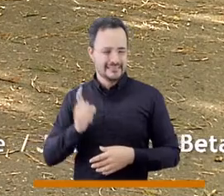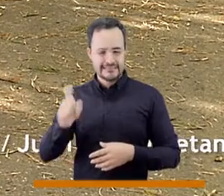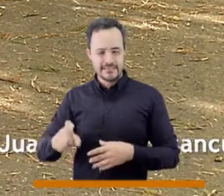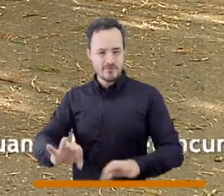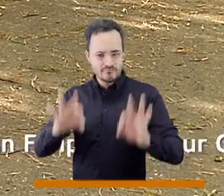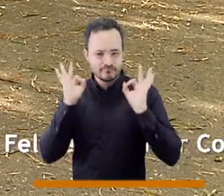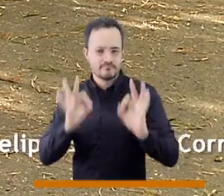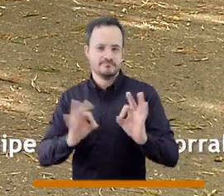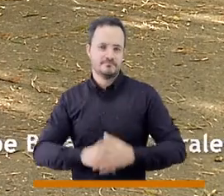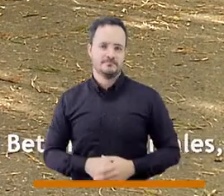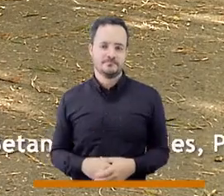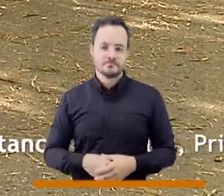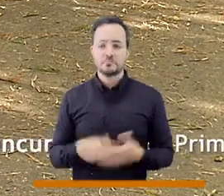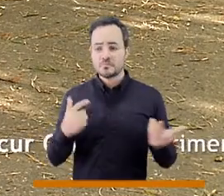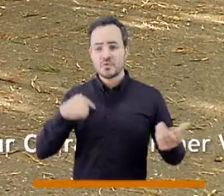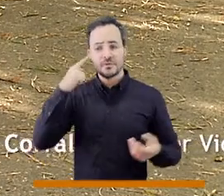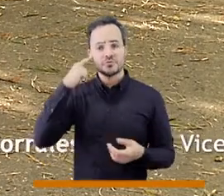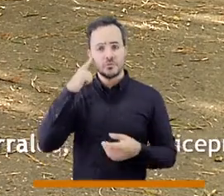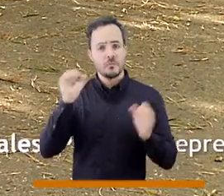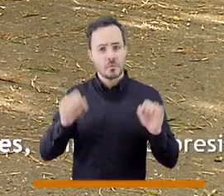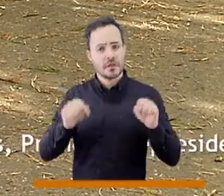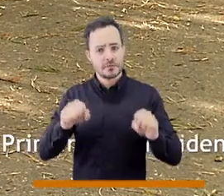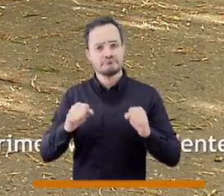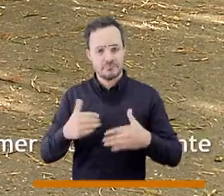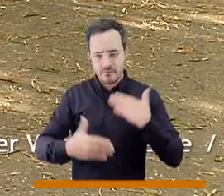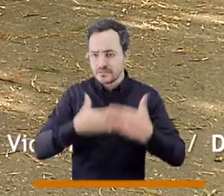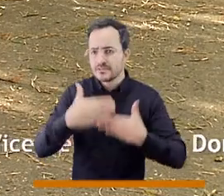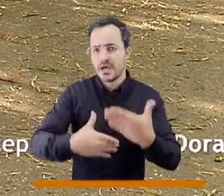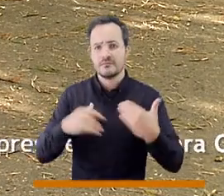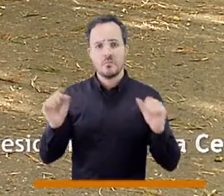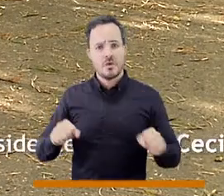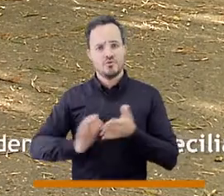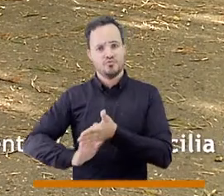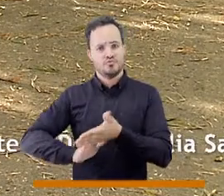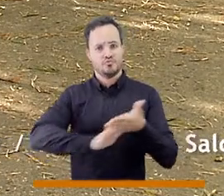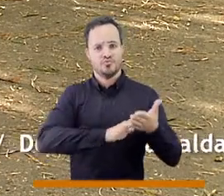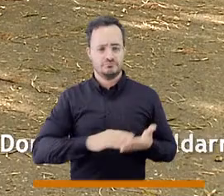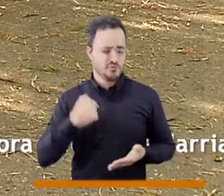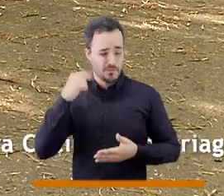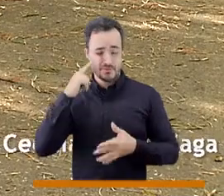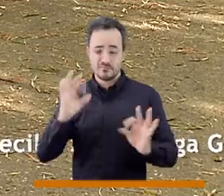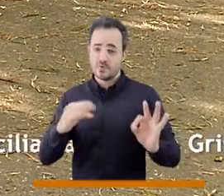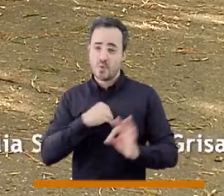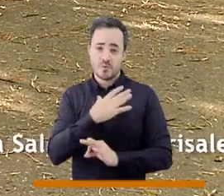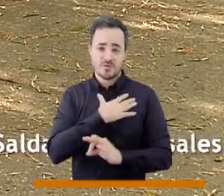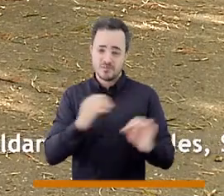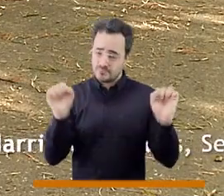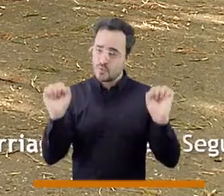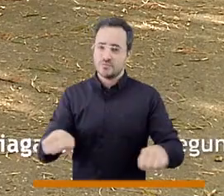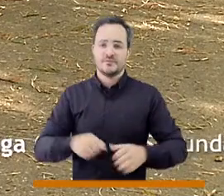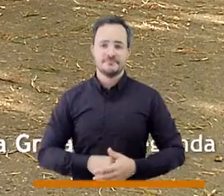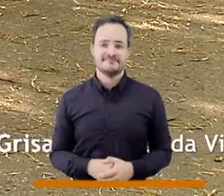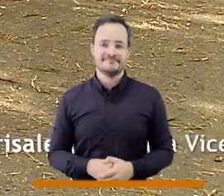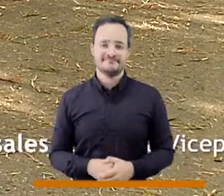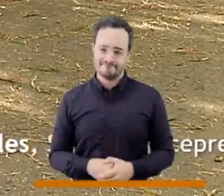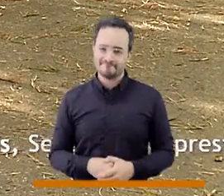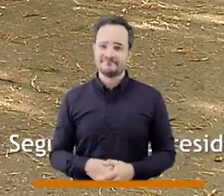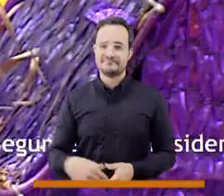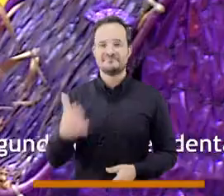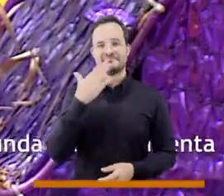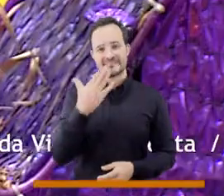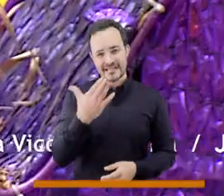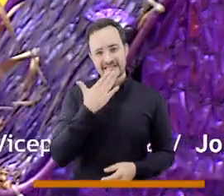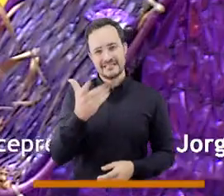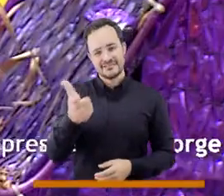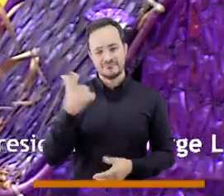ciudadanos se vea afectada por la gentrificación y por estos fenómenos. Entonces, yo creo que podemos avanzar, podemos resolver, y creo que hay una gran oportunidad